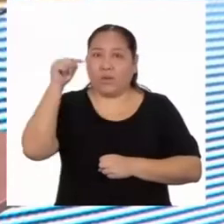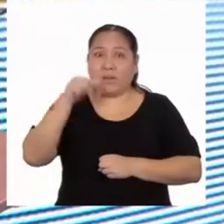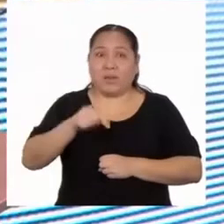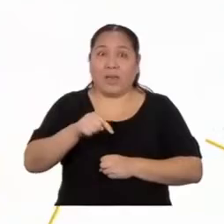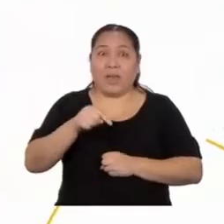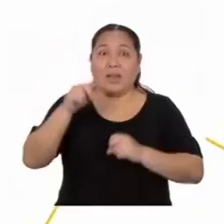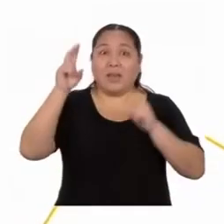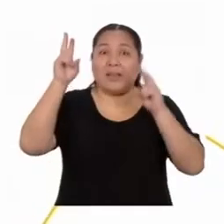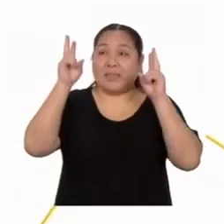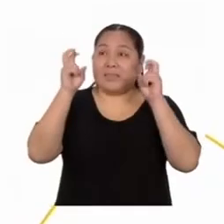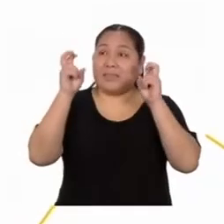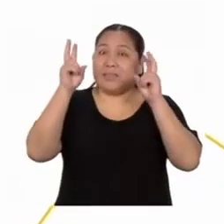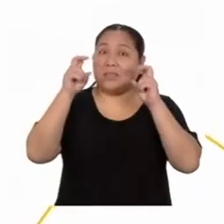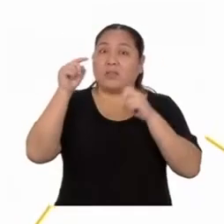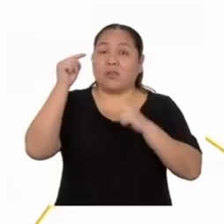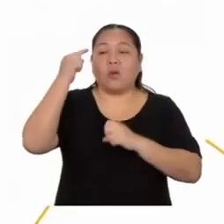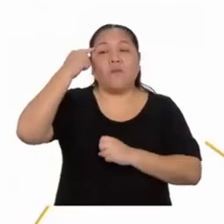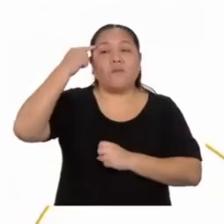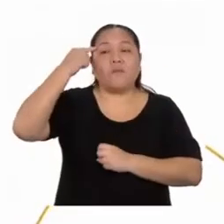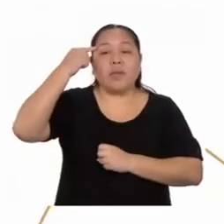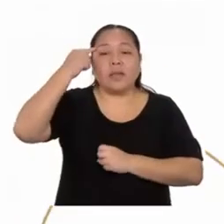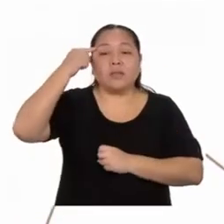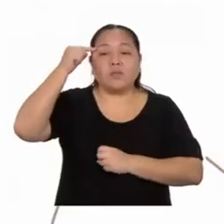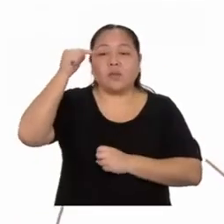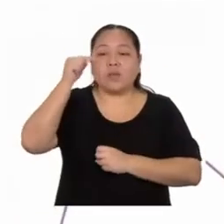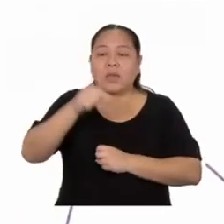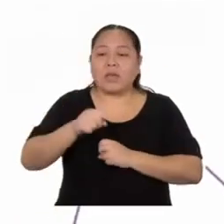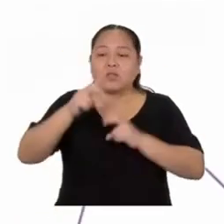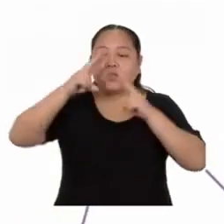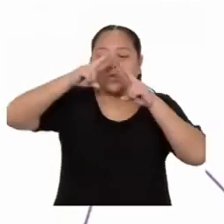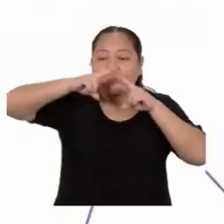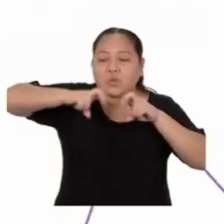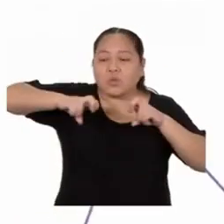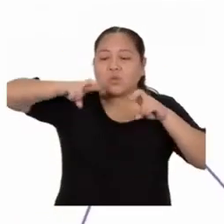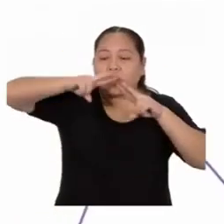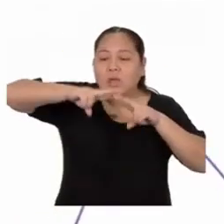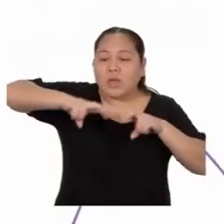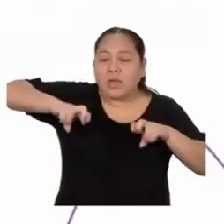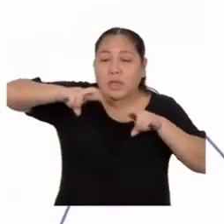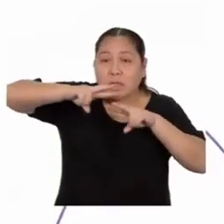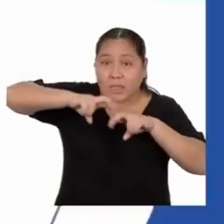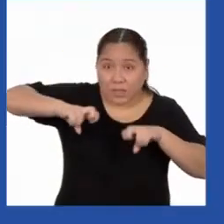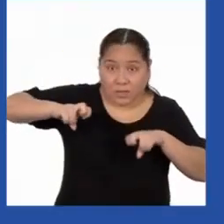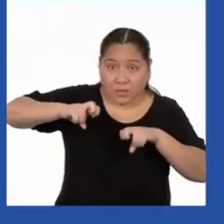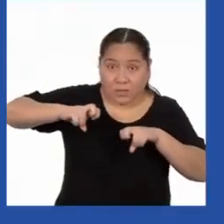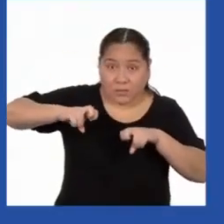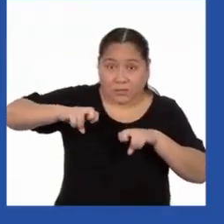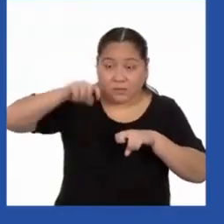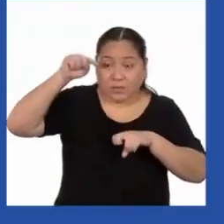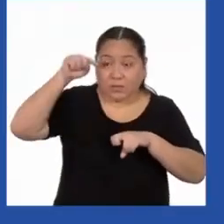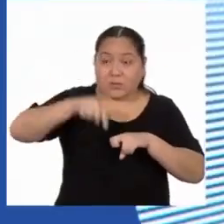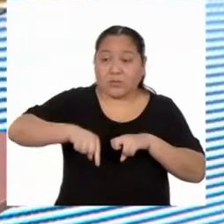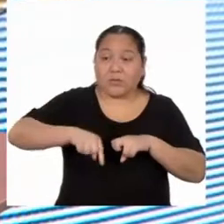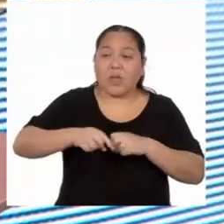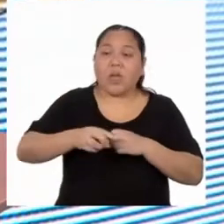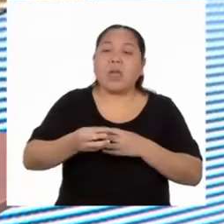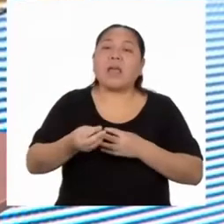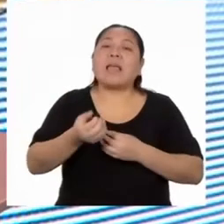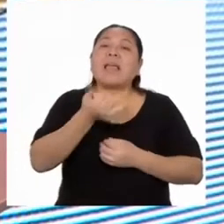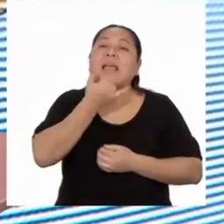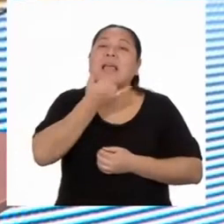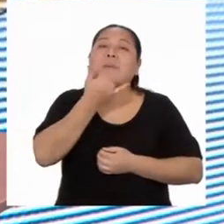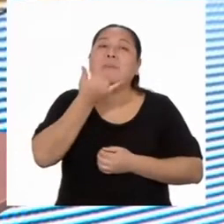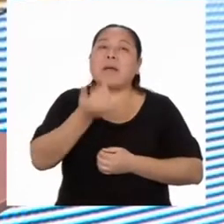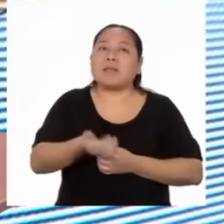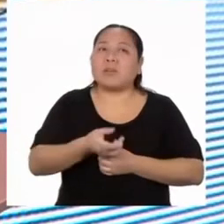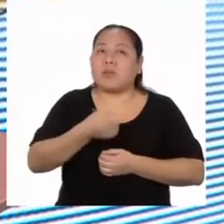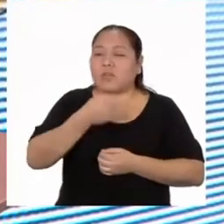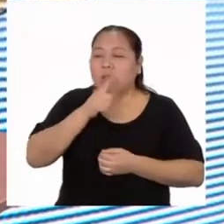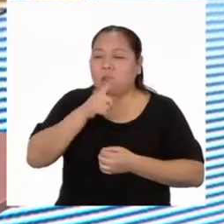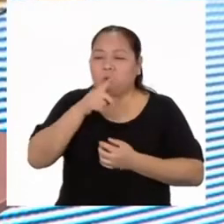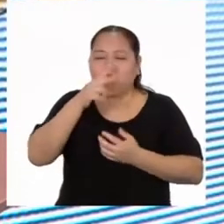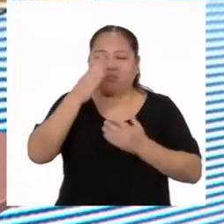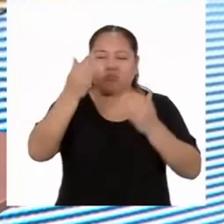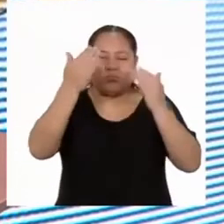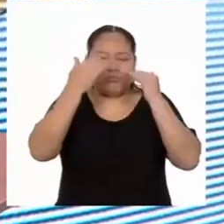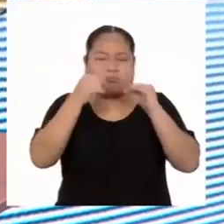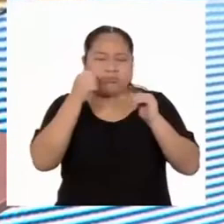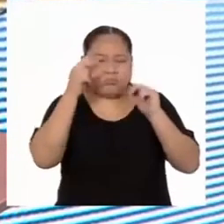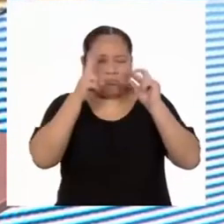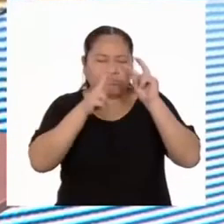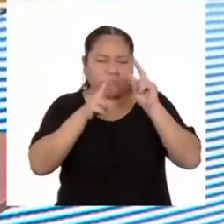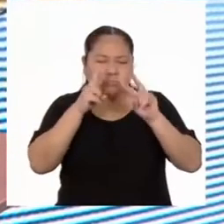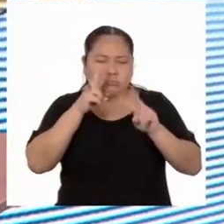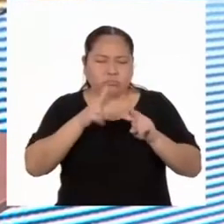título, deduzco que se tratará de un análisis sobre la situación del agua. Veo que también el